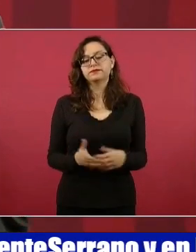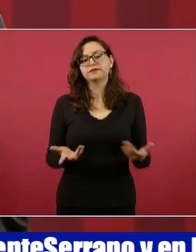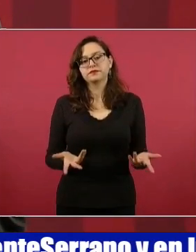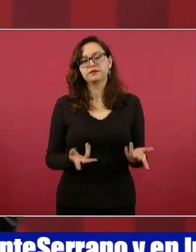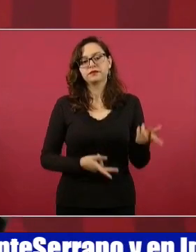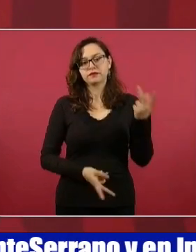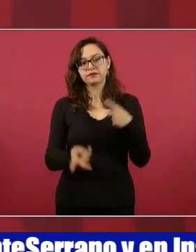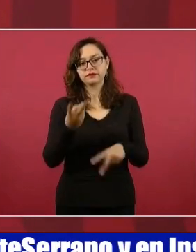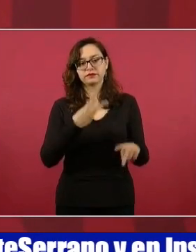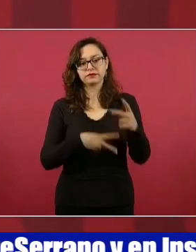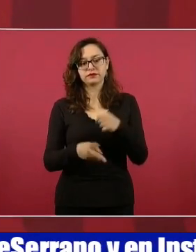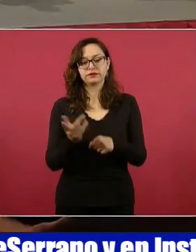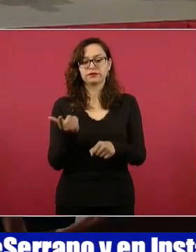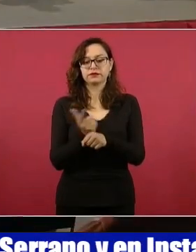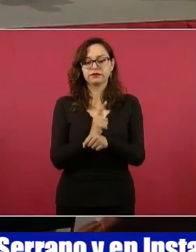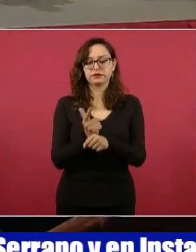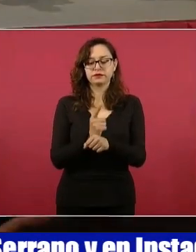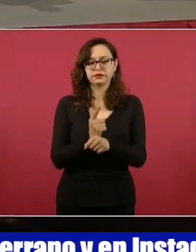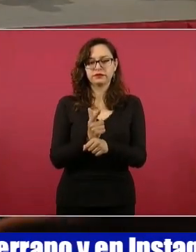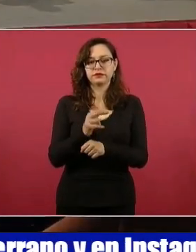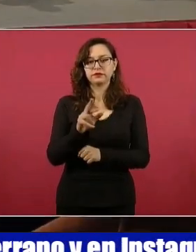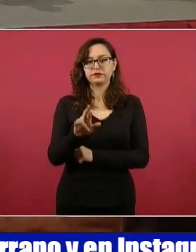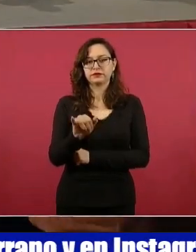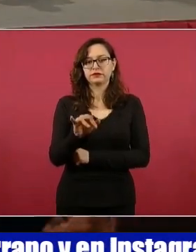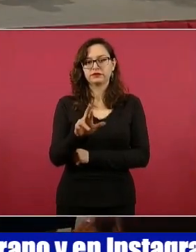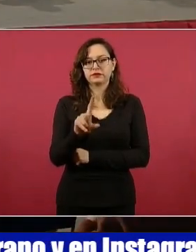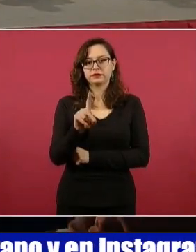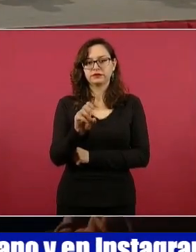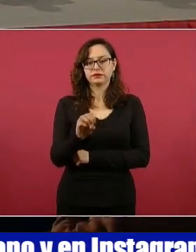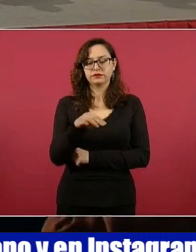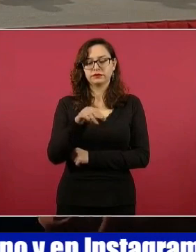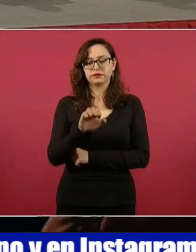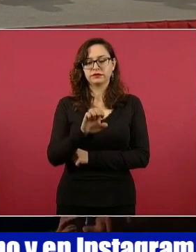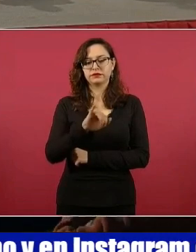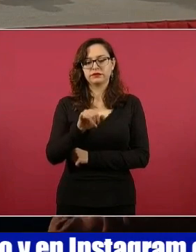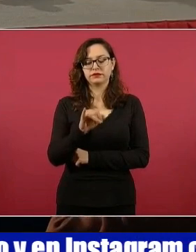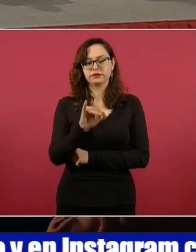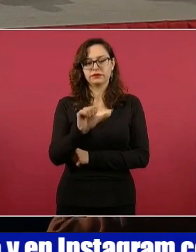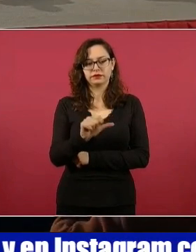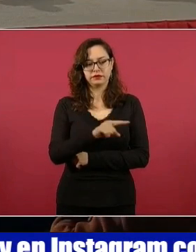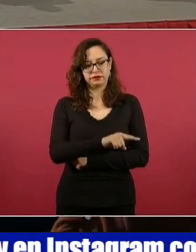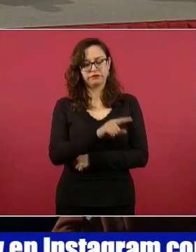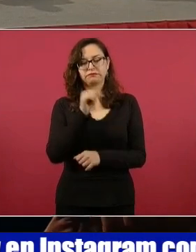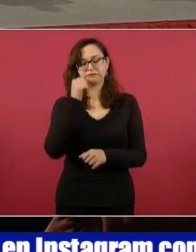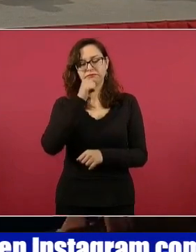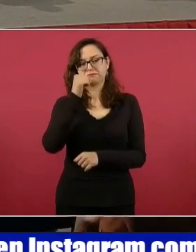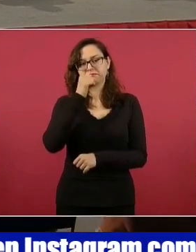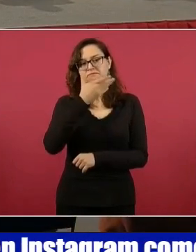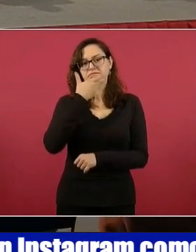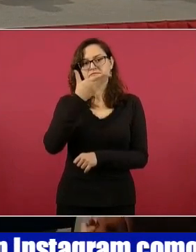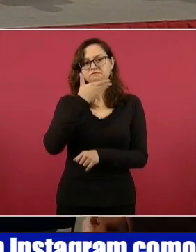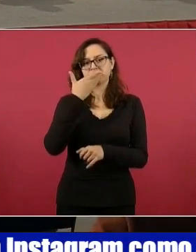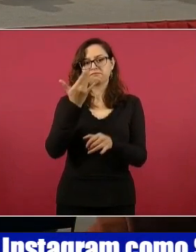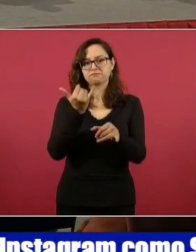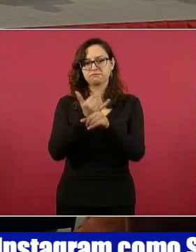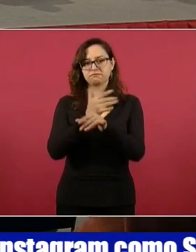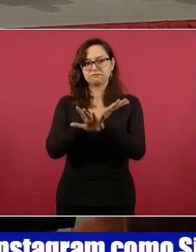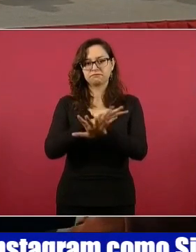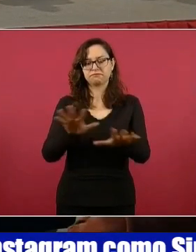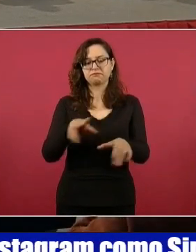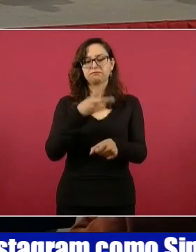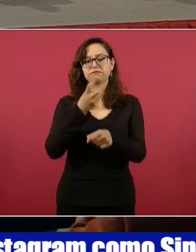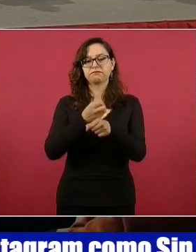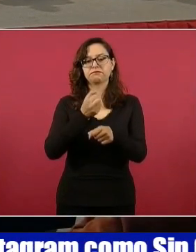cargo del licenciado Ricardo Mejía, que es el que siempre nos informa,